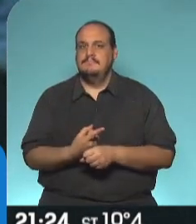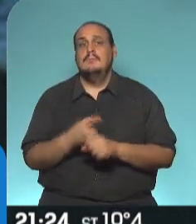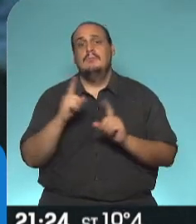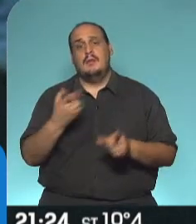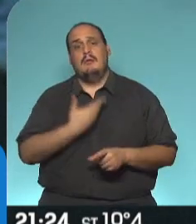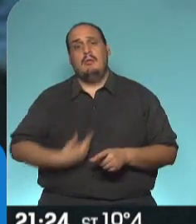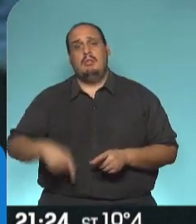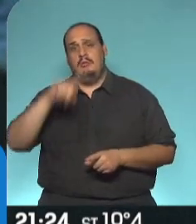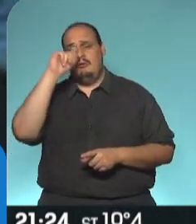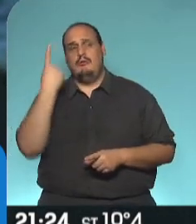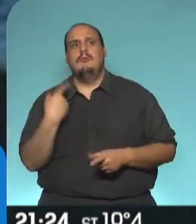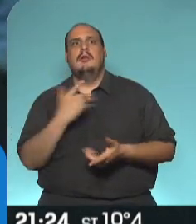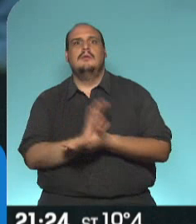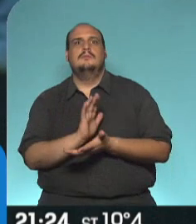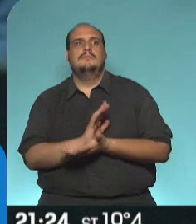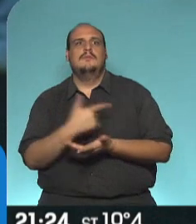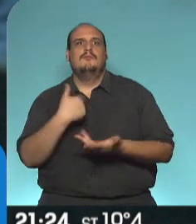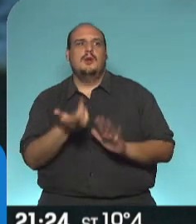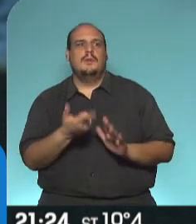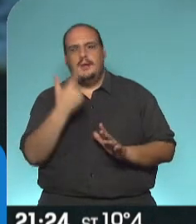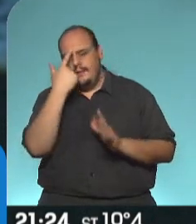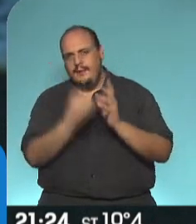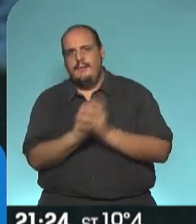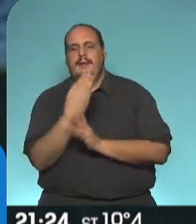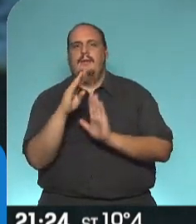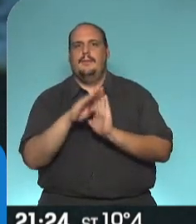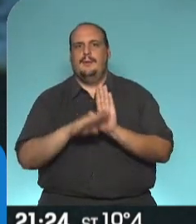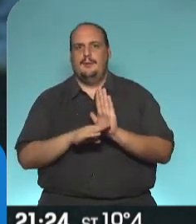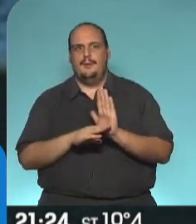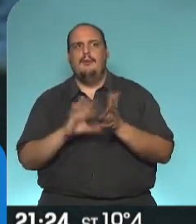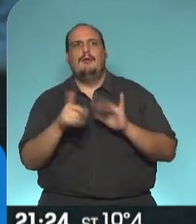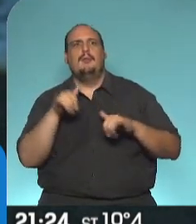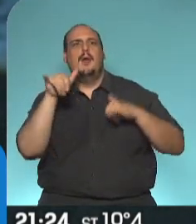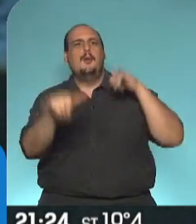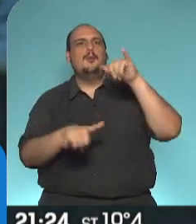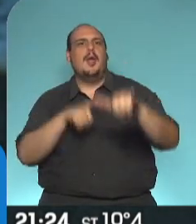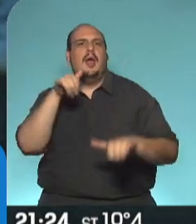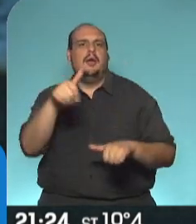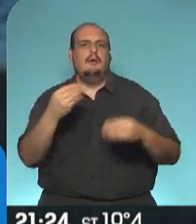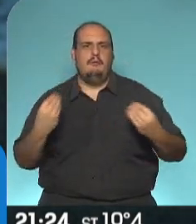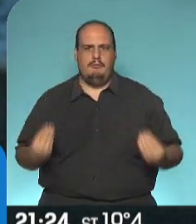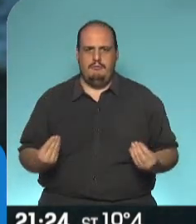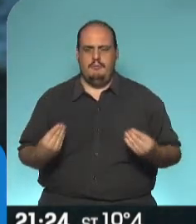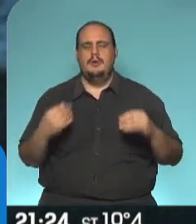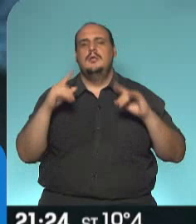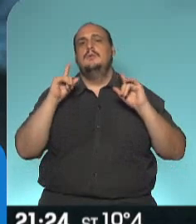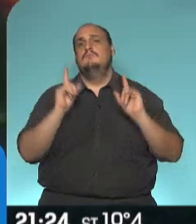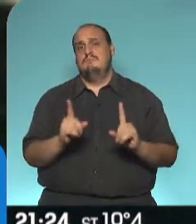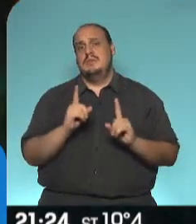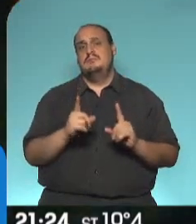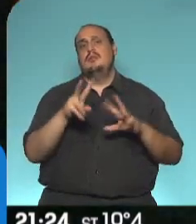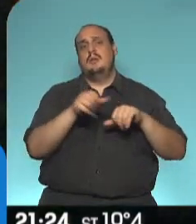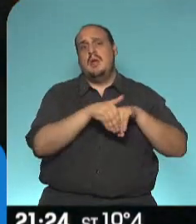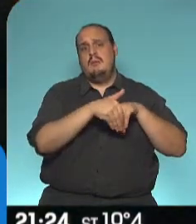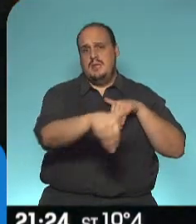nacional lo que está haciendo ganando tiempo trabajando en protocolos para los viajes en avión hacemos lo mismo que lo que tiene que ver con el transporte